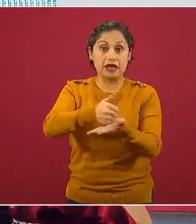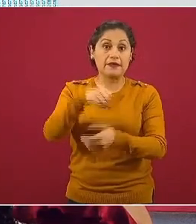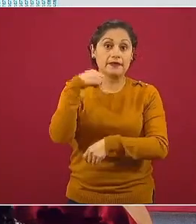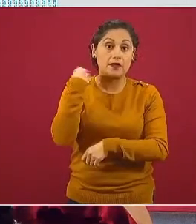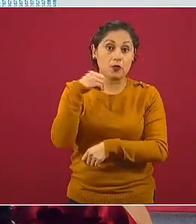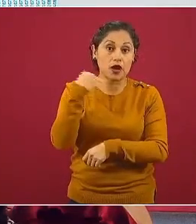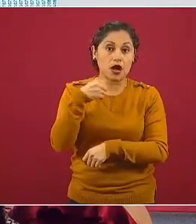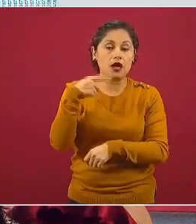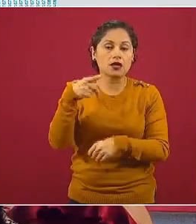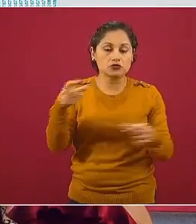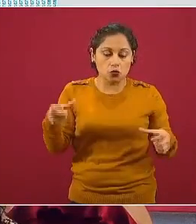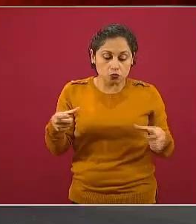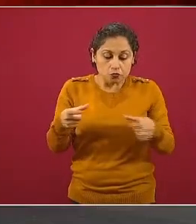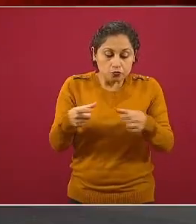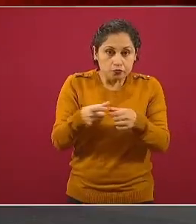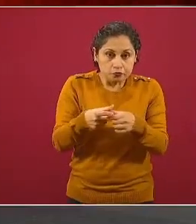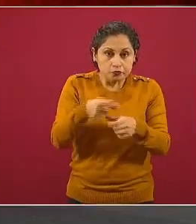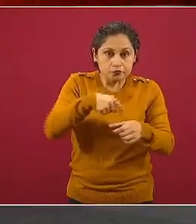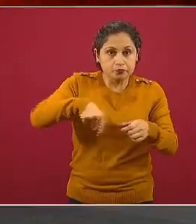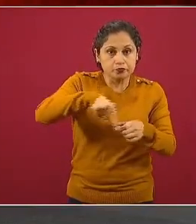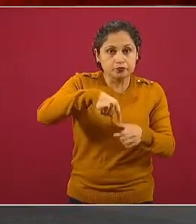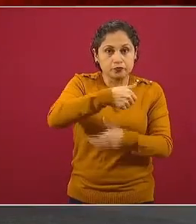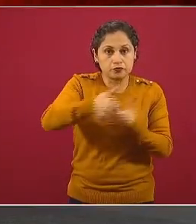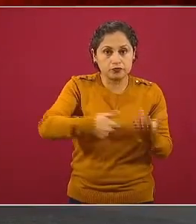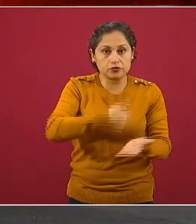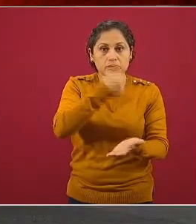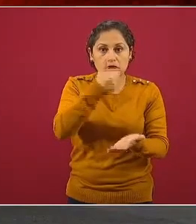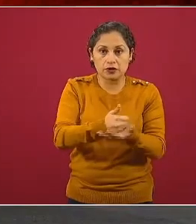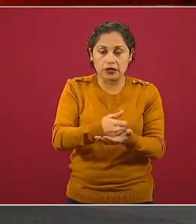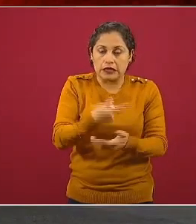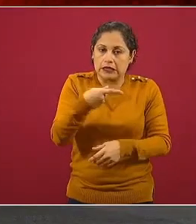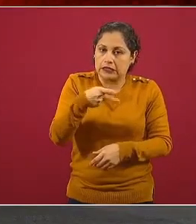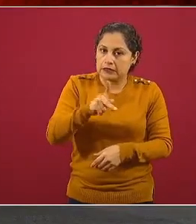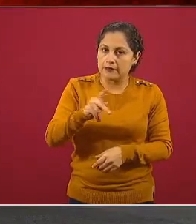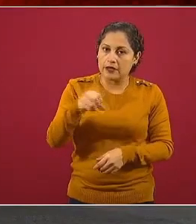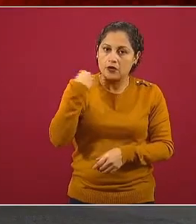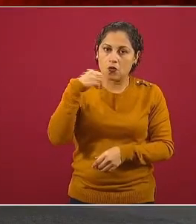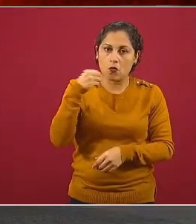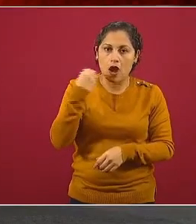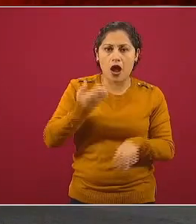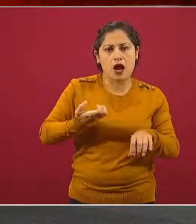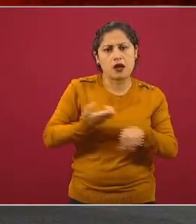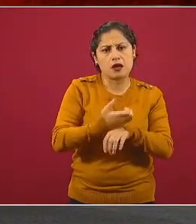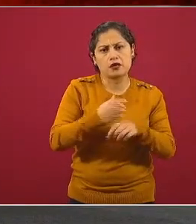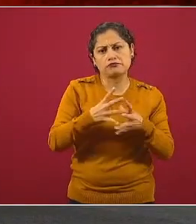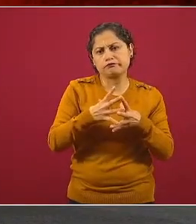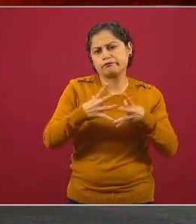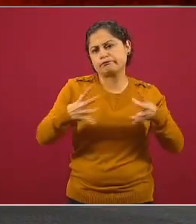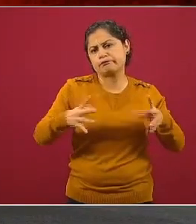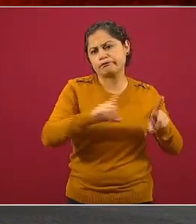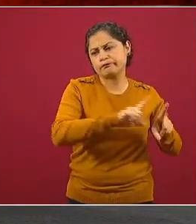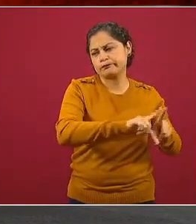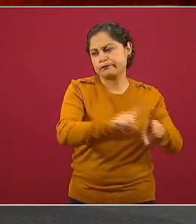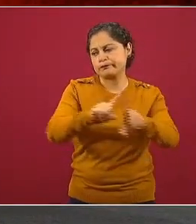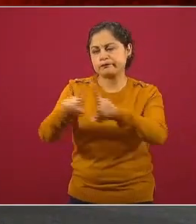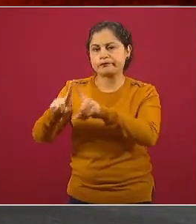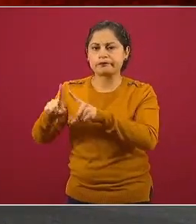zona metropolitana o área periurbana, y Oaxaca es un estado muy disperso, con una gran diversidad,